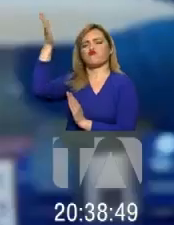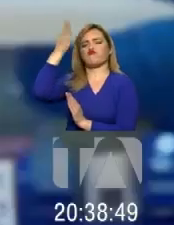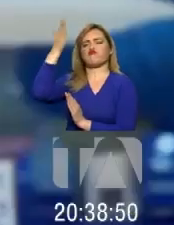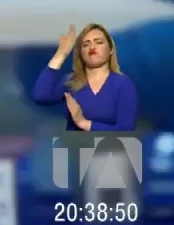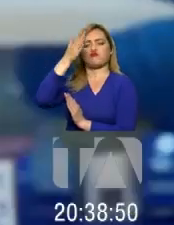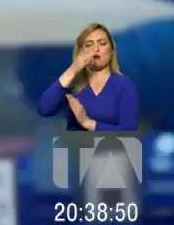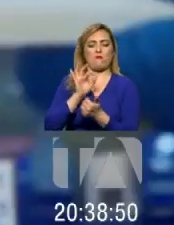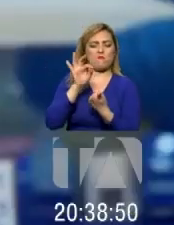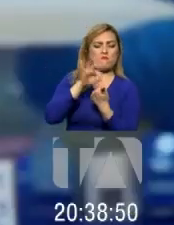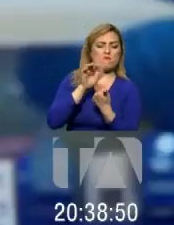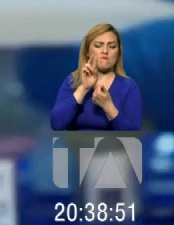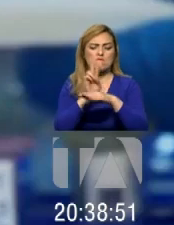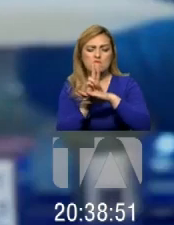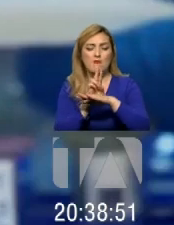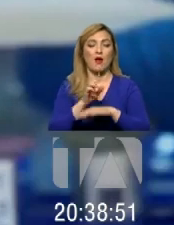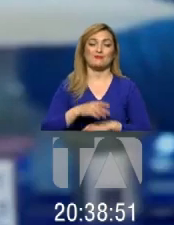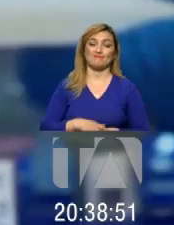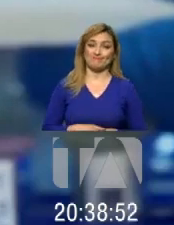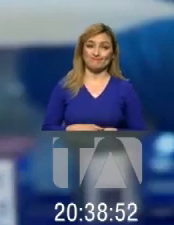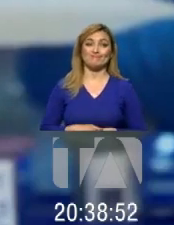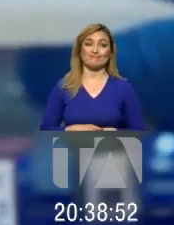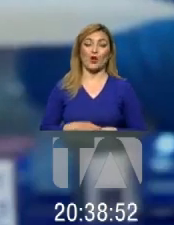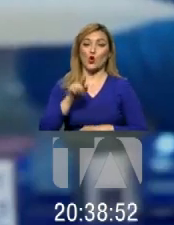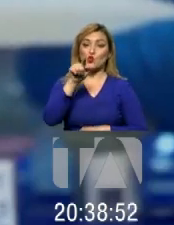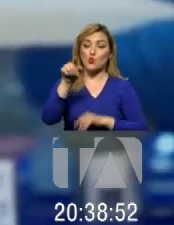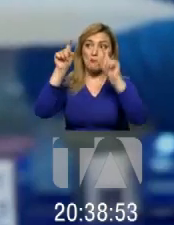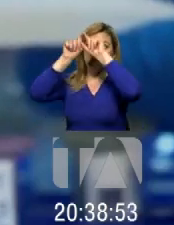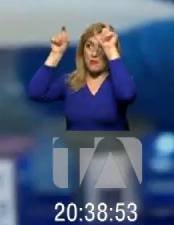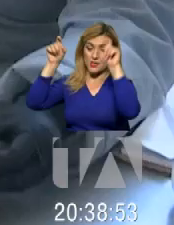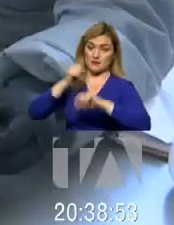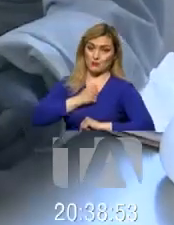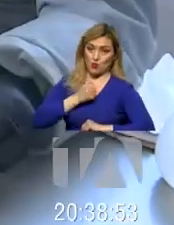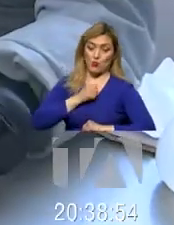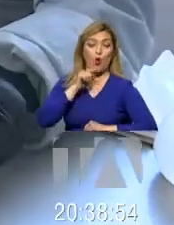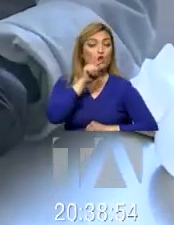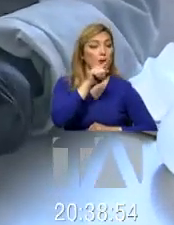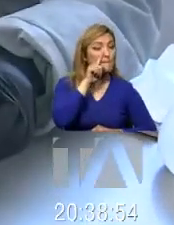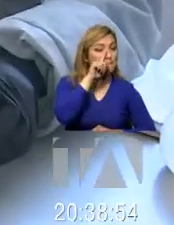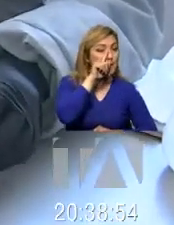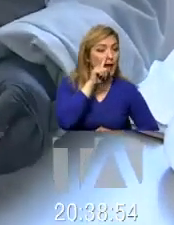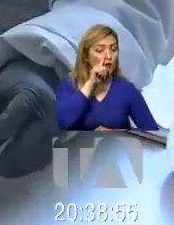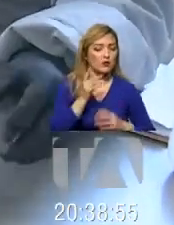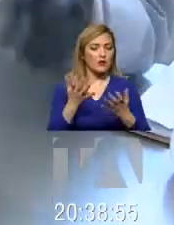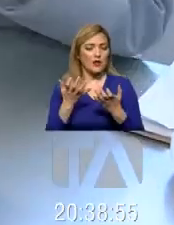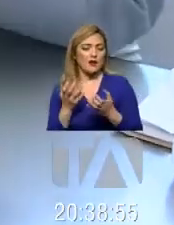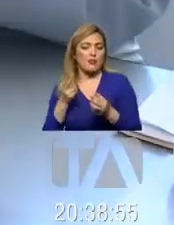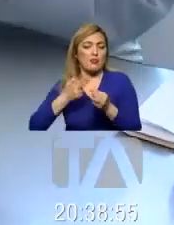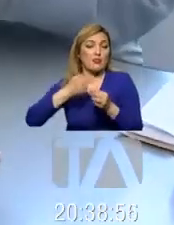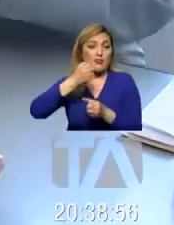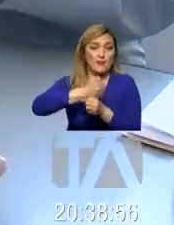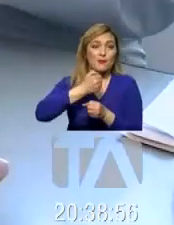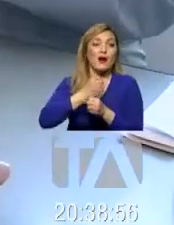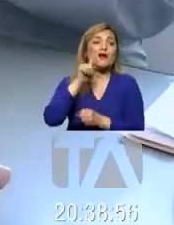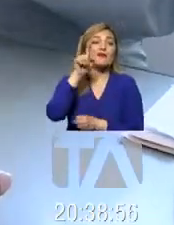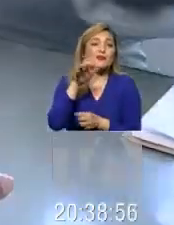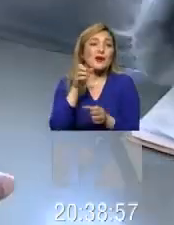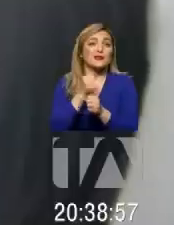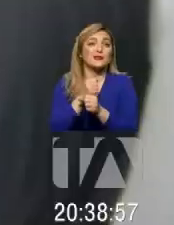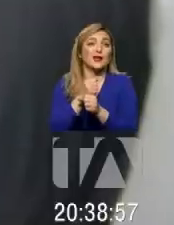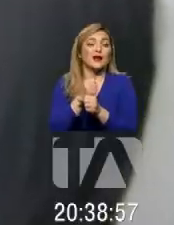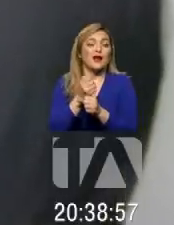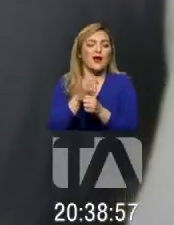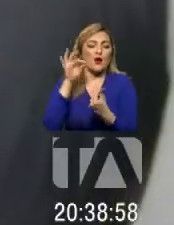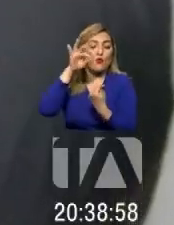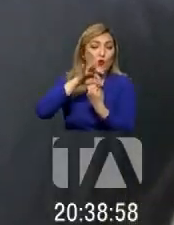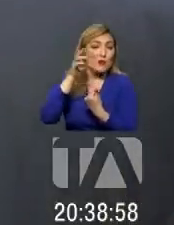decir sobre estas pruebas? Si es que usted es empleador o usted es empleado y está pensando en regresar al trabajo, ¿debería hacerse una prueba rápida,